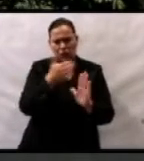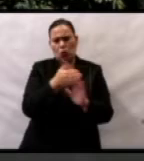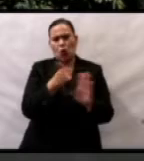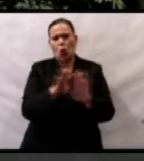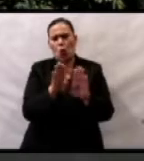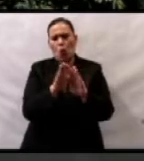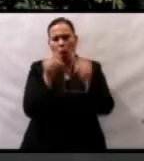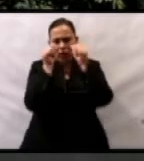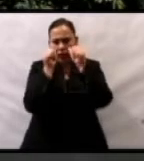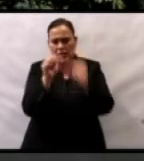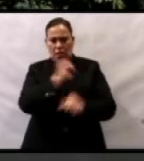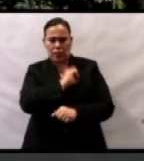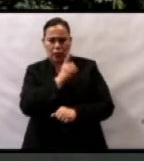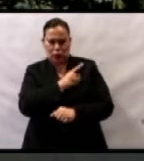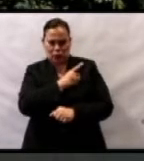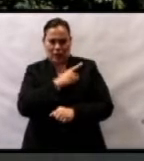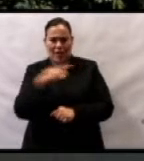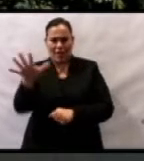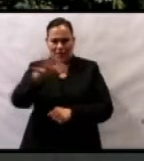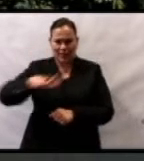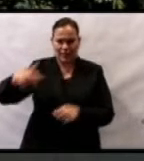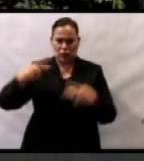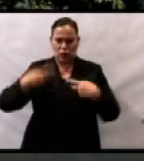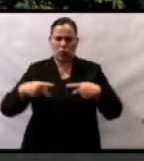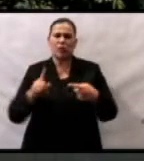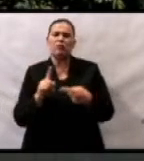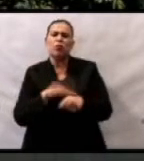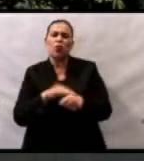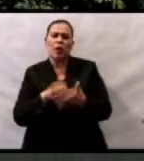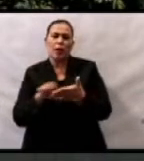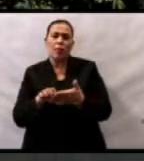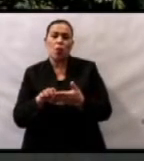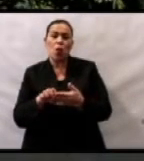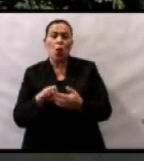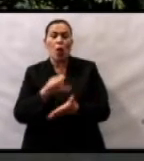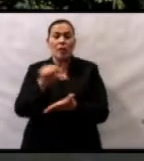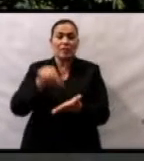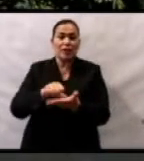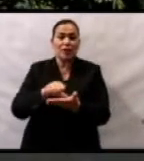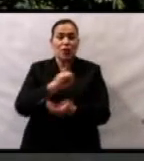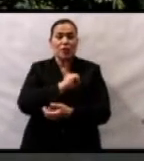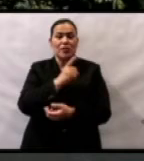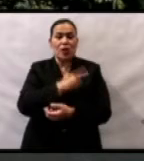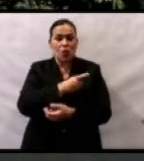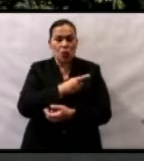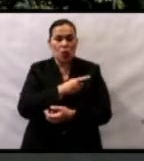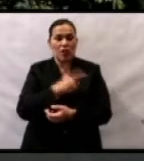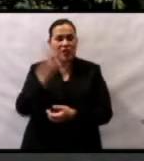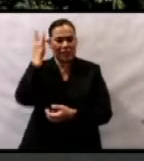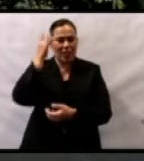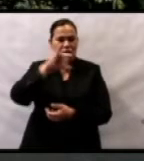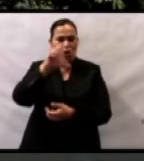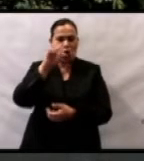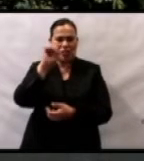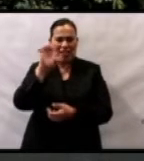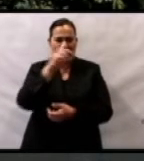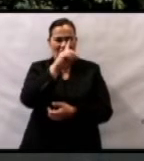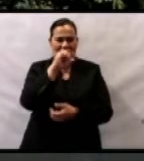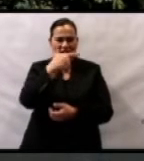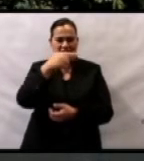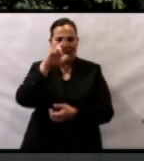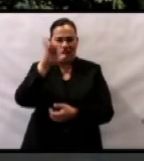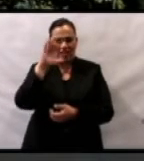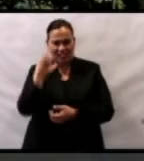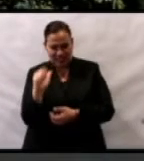los tepatitlenses, como son los centros de salud de Los Sauces y San José de Gracia. Culminamos el de las